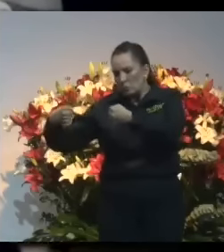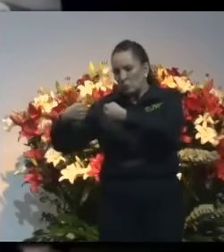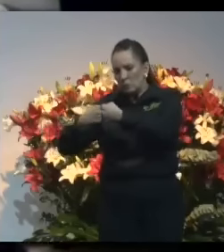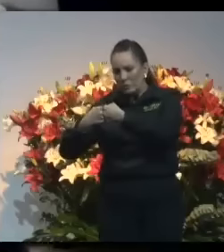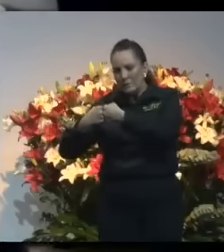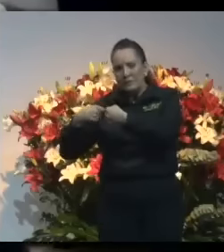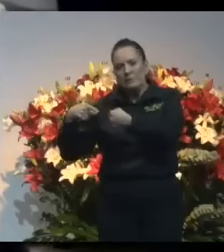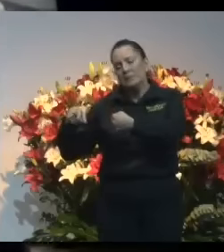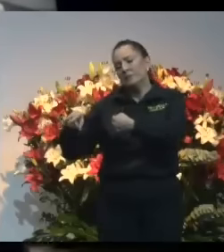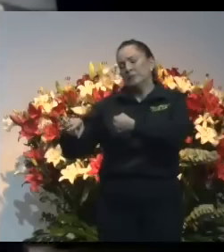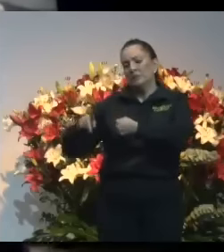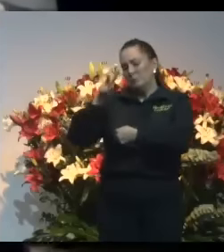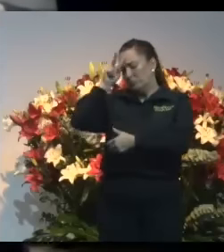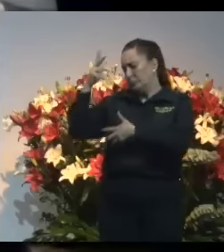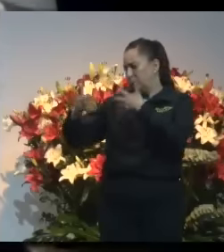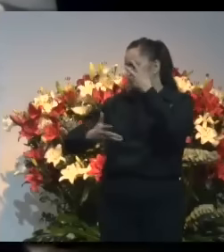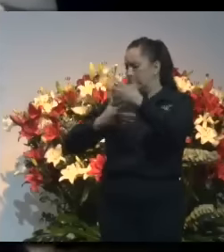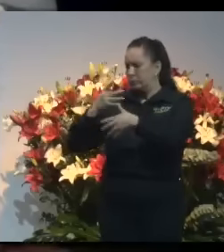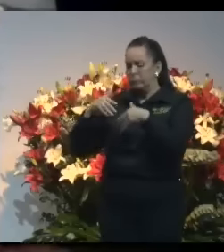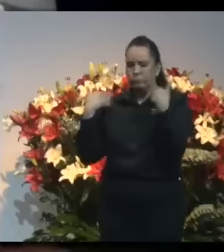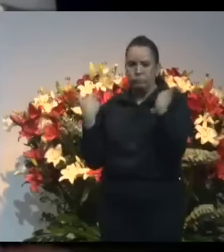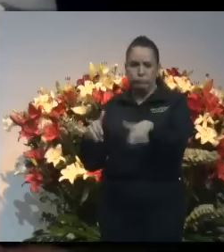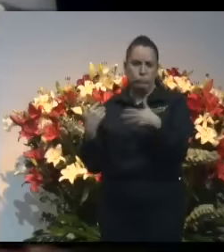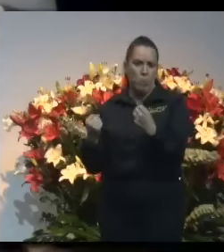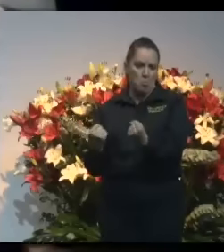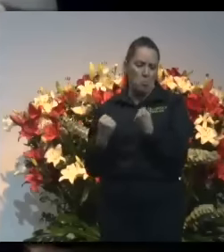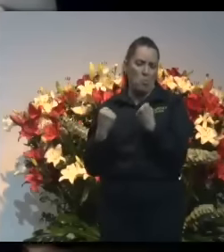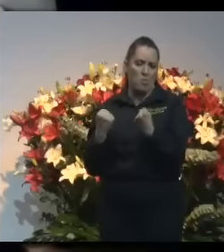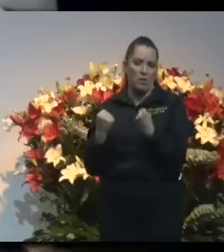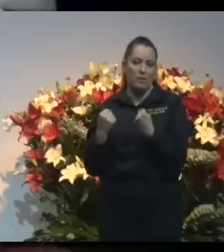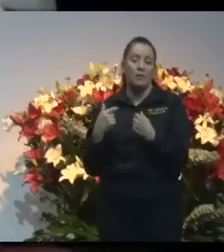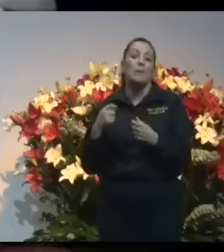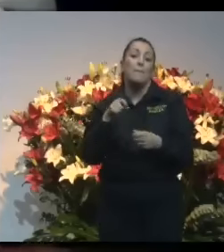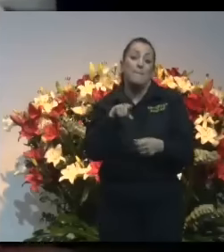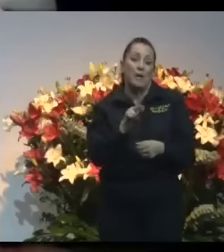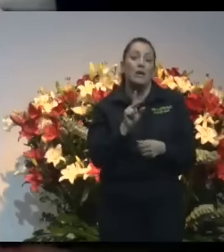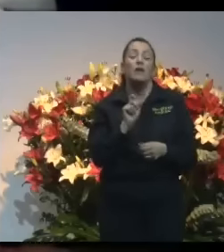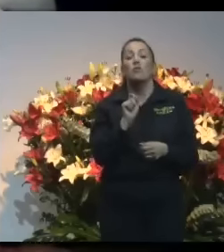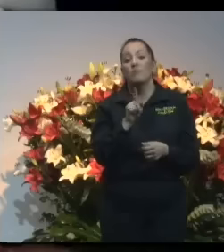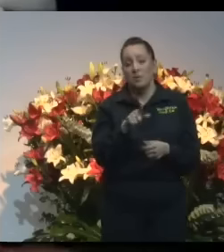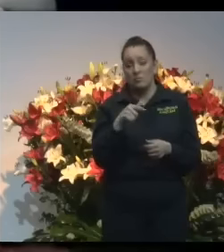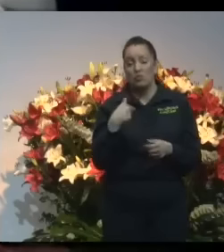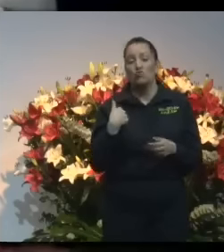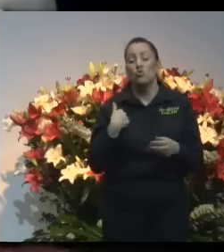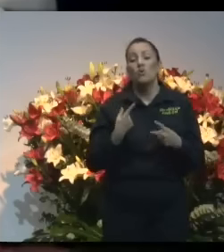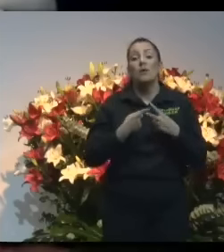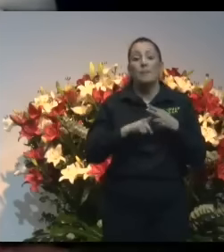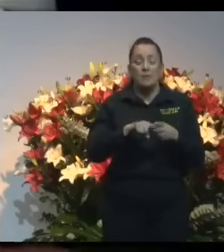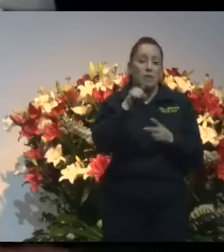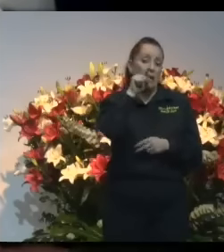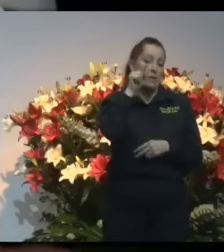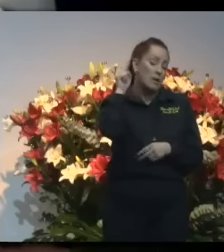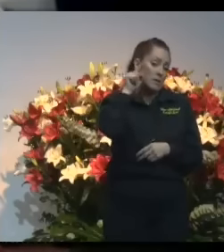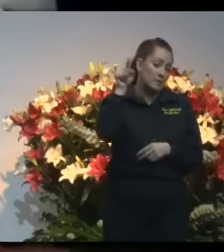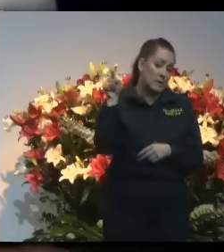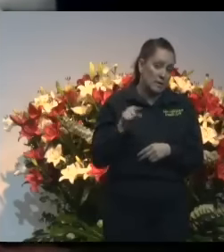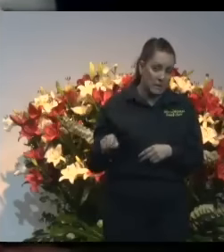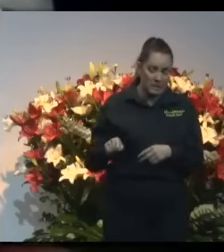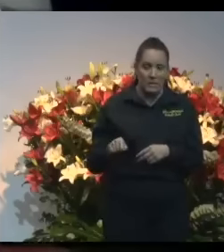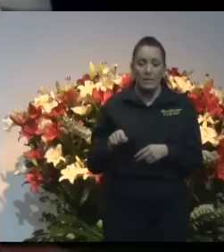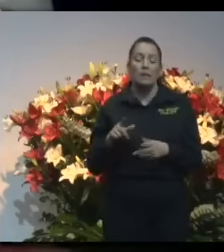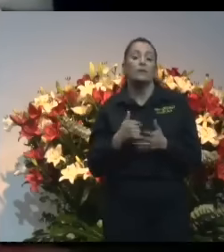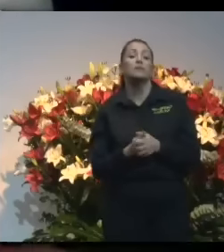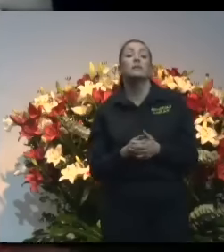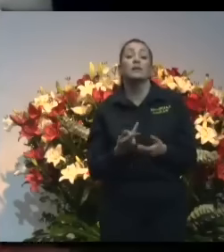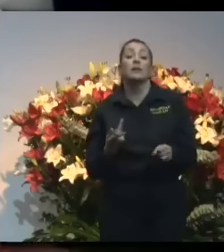violencia muy altos. Pero pues estuve en Zacatecas, por ejemplo, arrancando mi campaña en Fresnillo. El municipio es